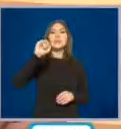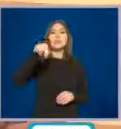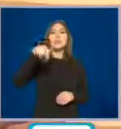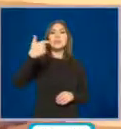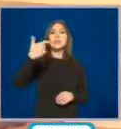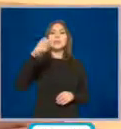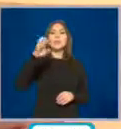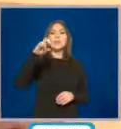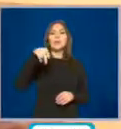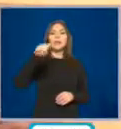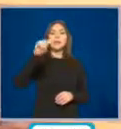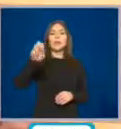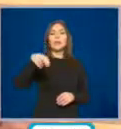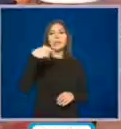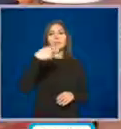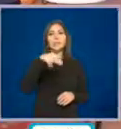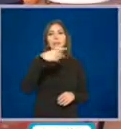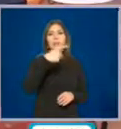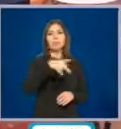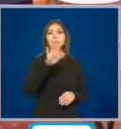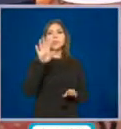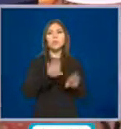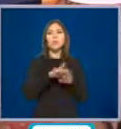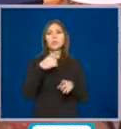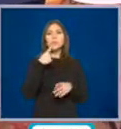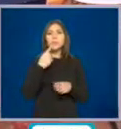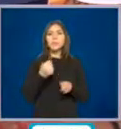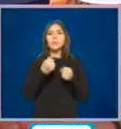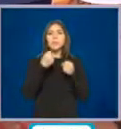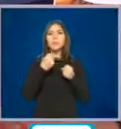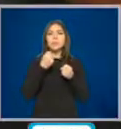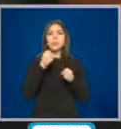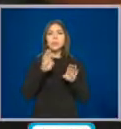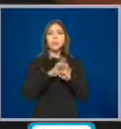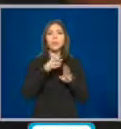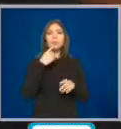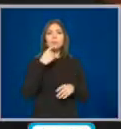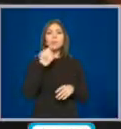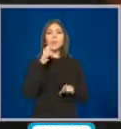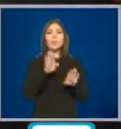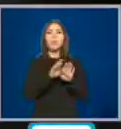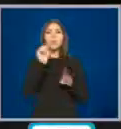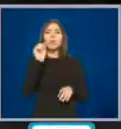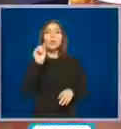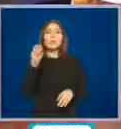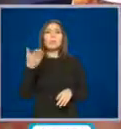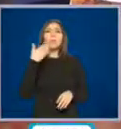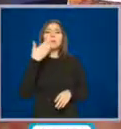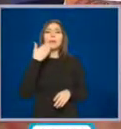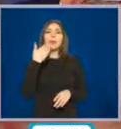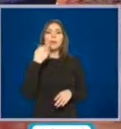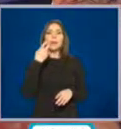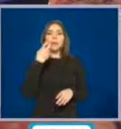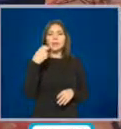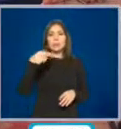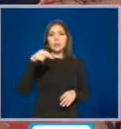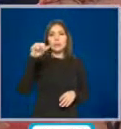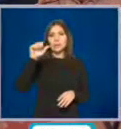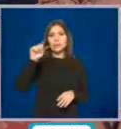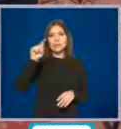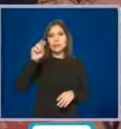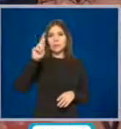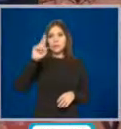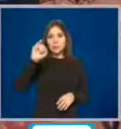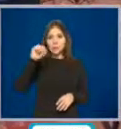así, bueno, nosotros lo conocemos como pica, como que pica. Sí, Bastante Sí, claro. tiene un sabor fuerte, la es verdad. correcto. A eso se le llama astringencia,